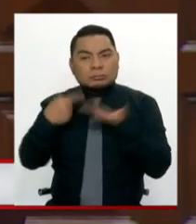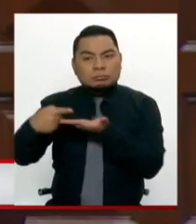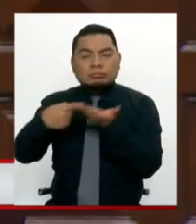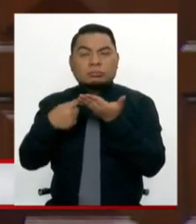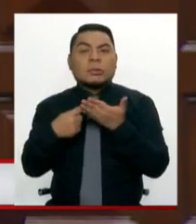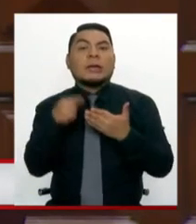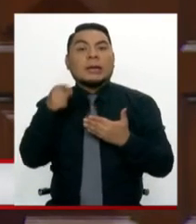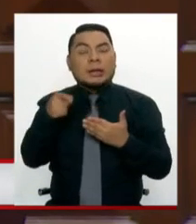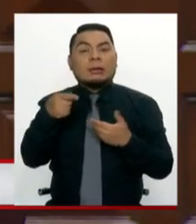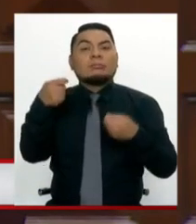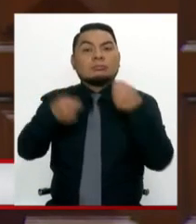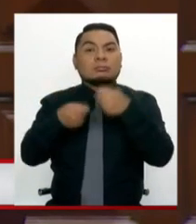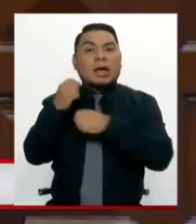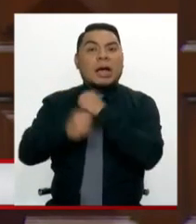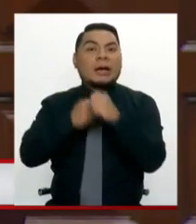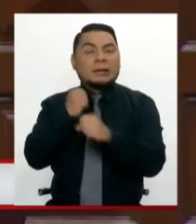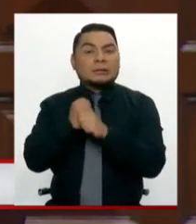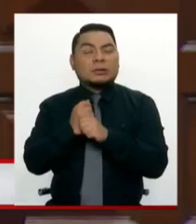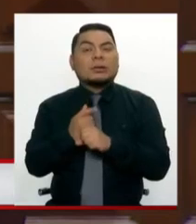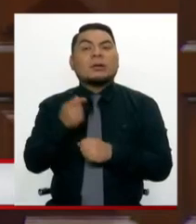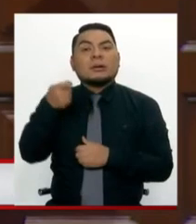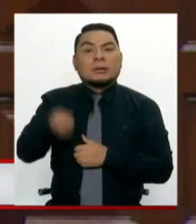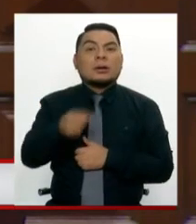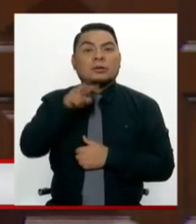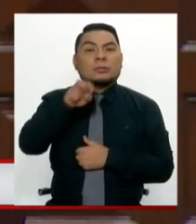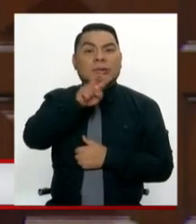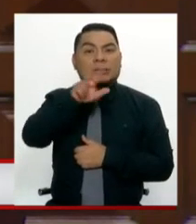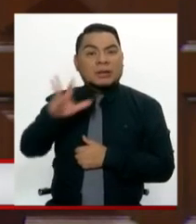el Plan Multianual de Inversiones